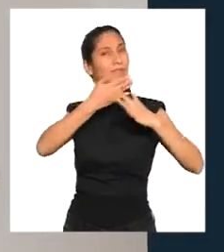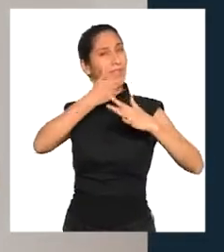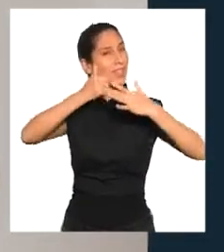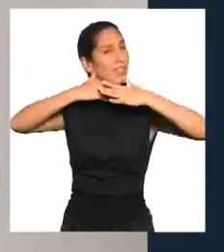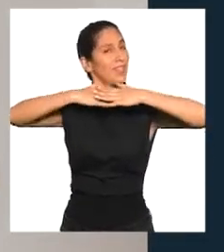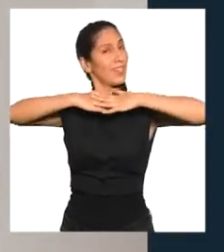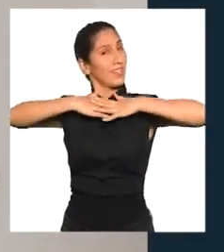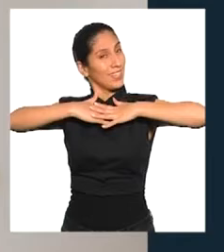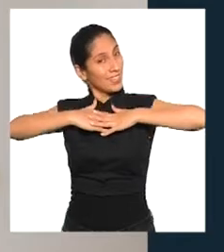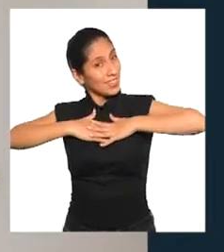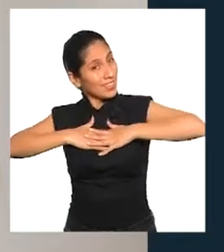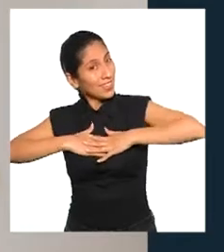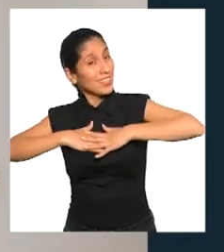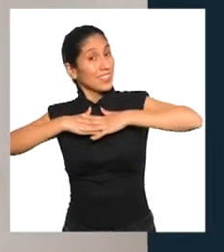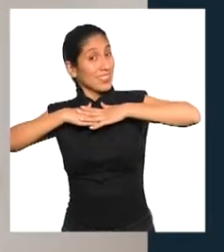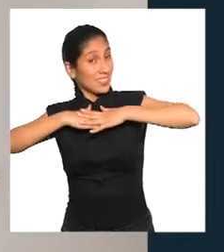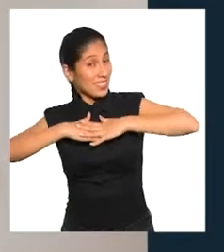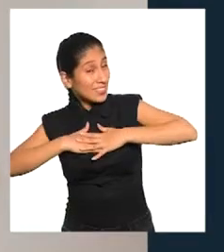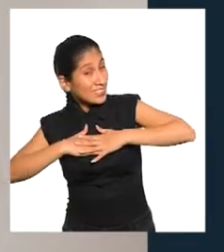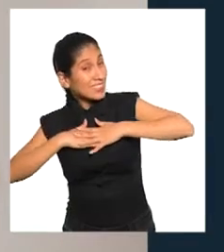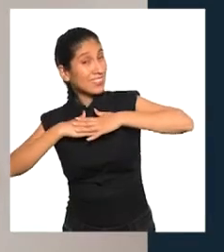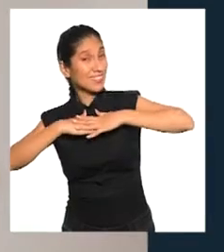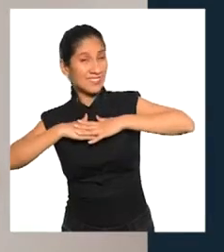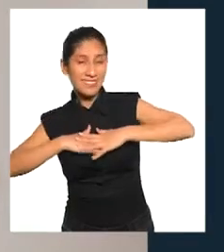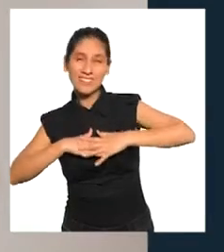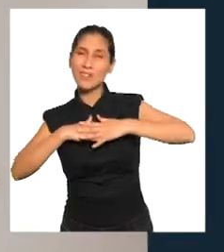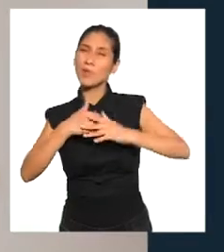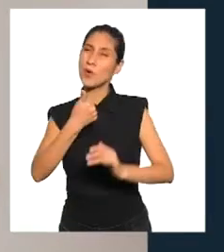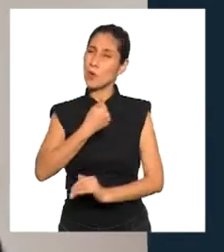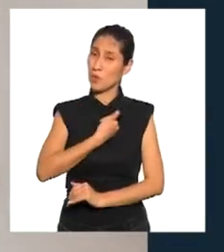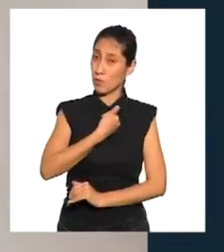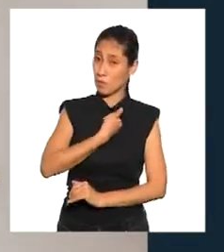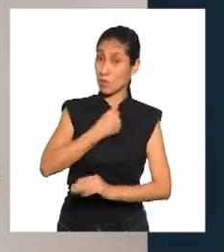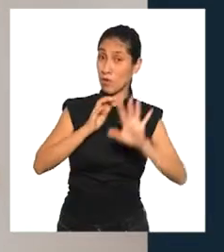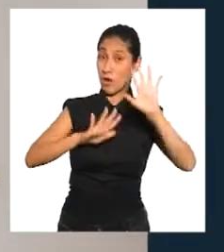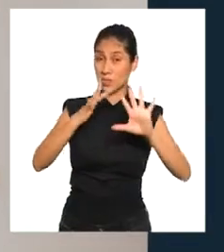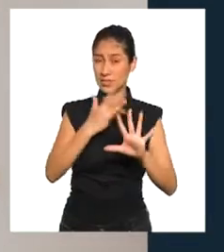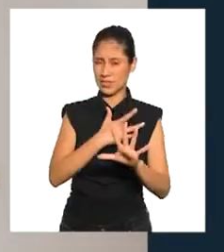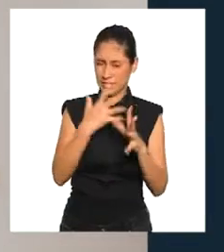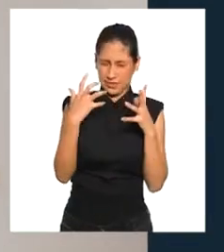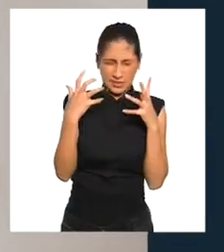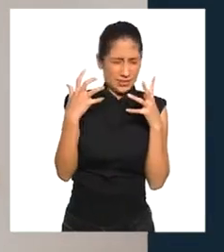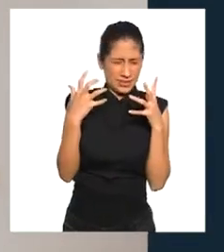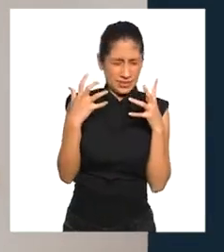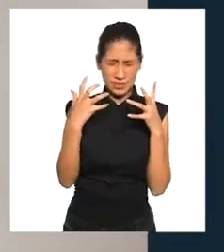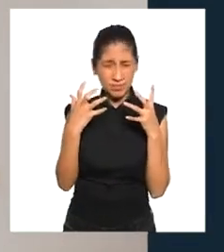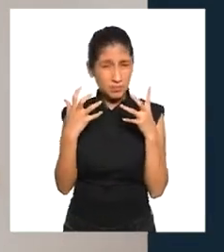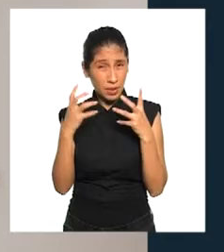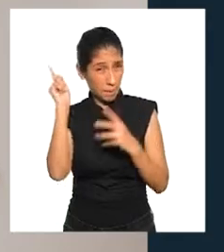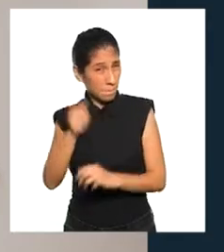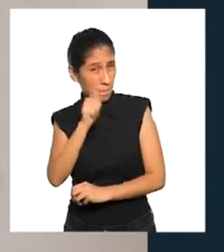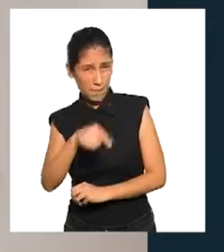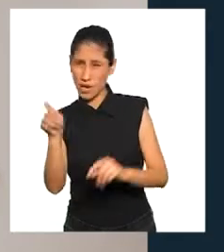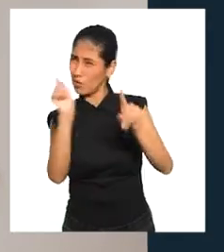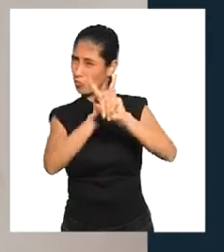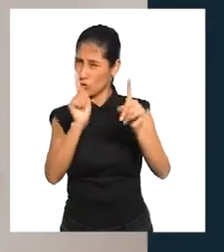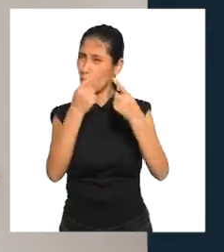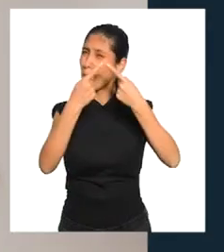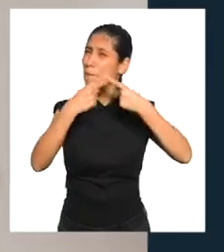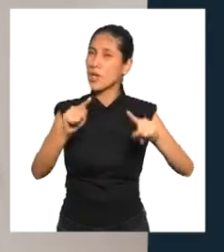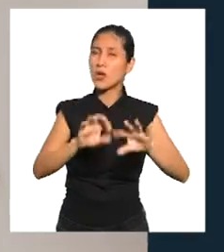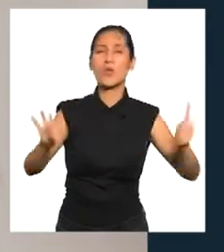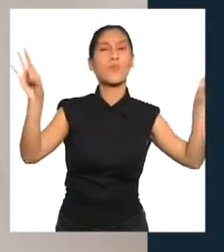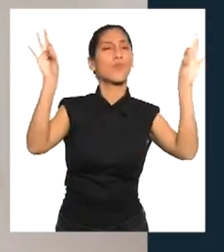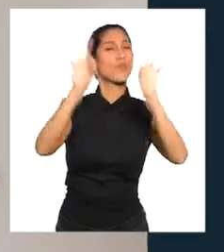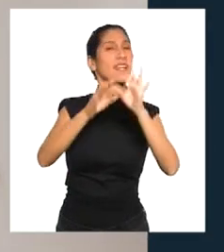no hay nada de malo en nosotros tener una emoción fuerte de pronto, pero lo